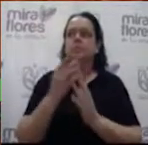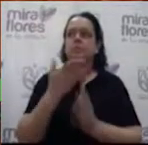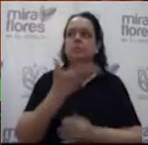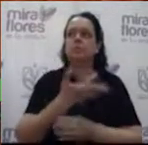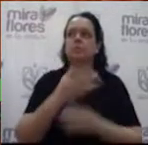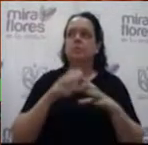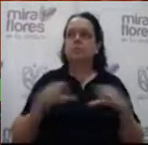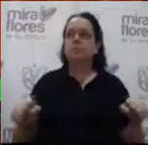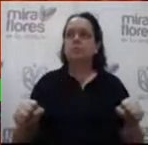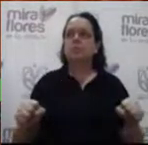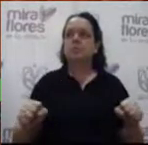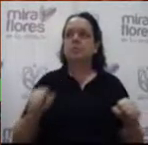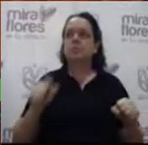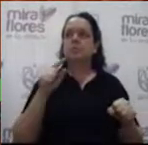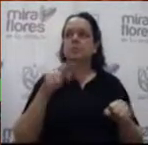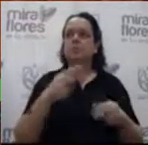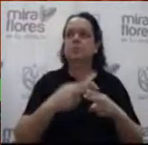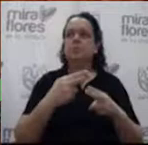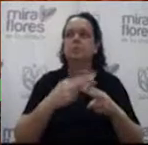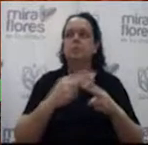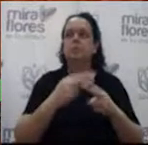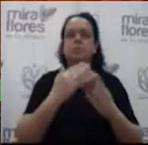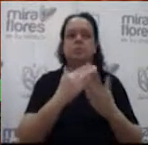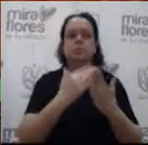General de Consejo que se sirva a pasar la lista del caso.